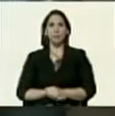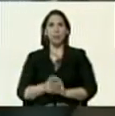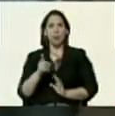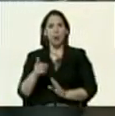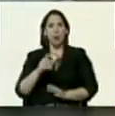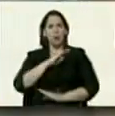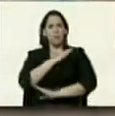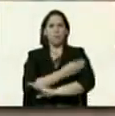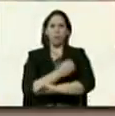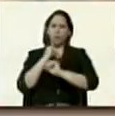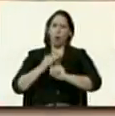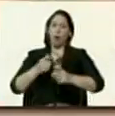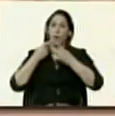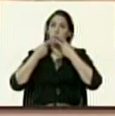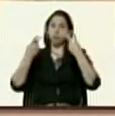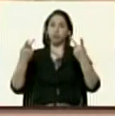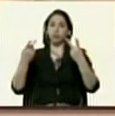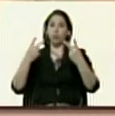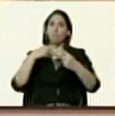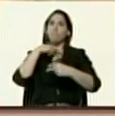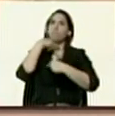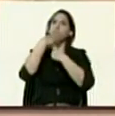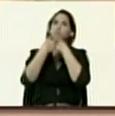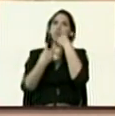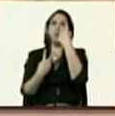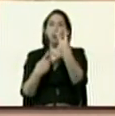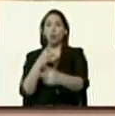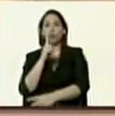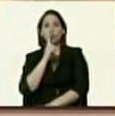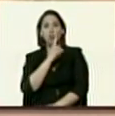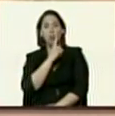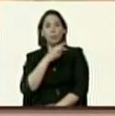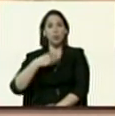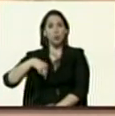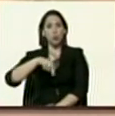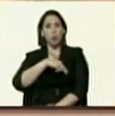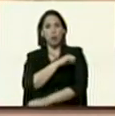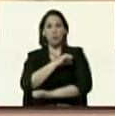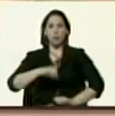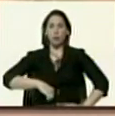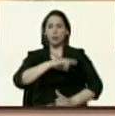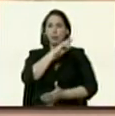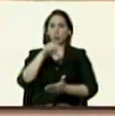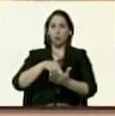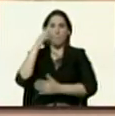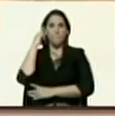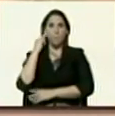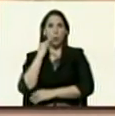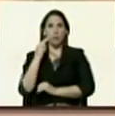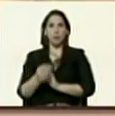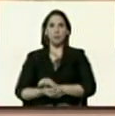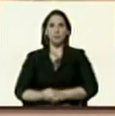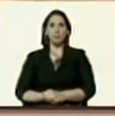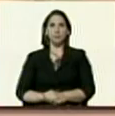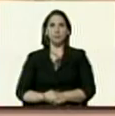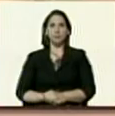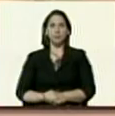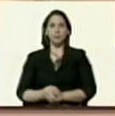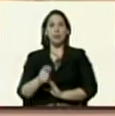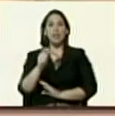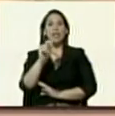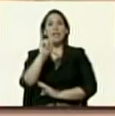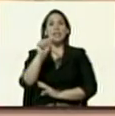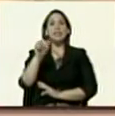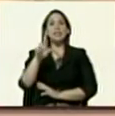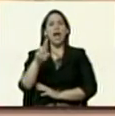declaración con la voz y a nombre de nuestra Fuerza Armada Nacional Bolivariana. El TIAR